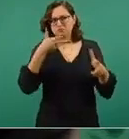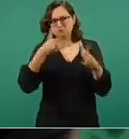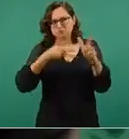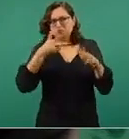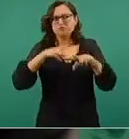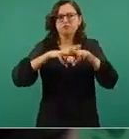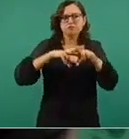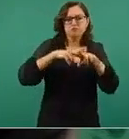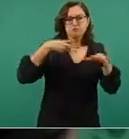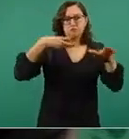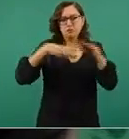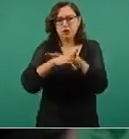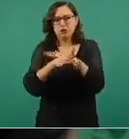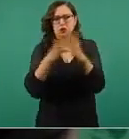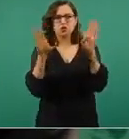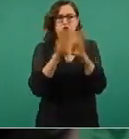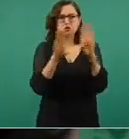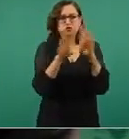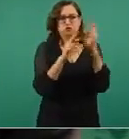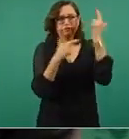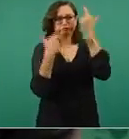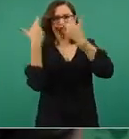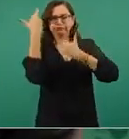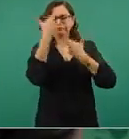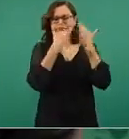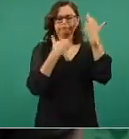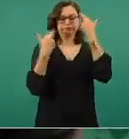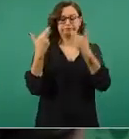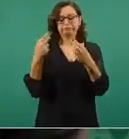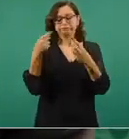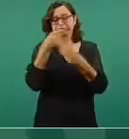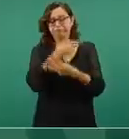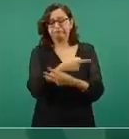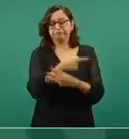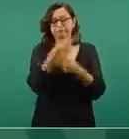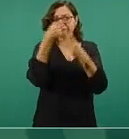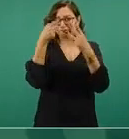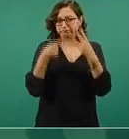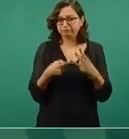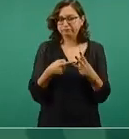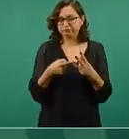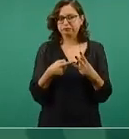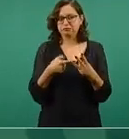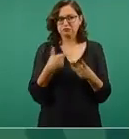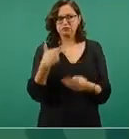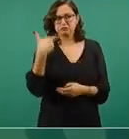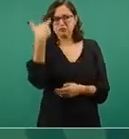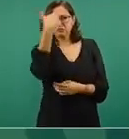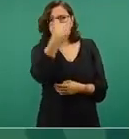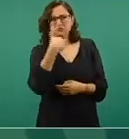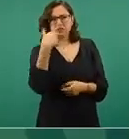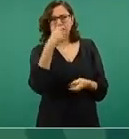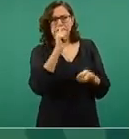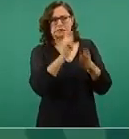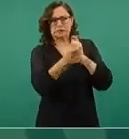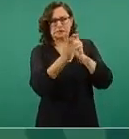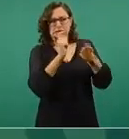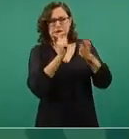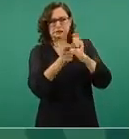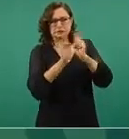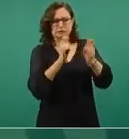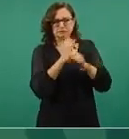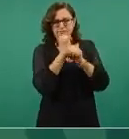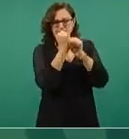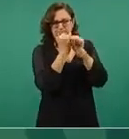asuntos que pueden llevar a cabo una